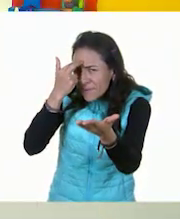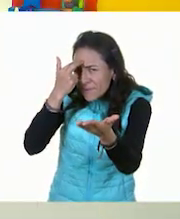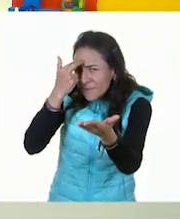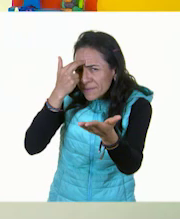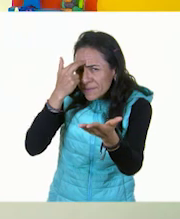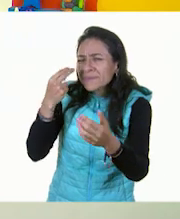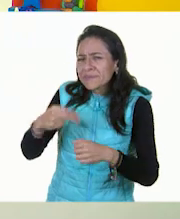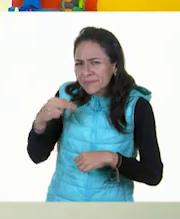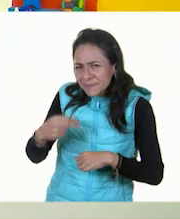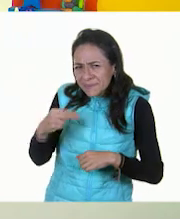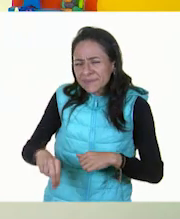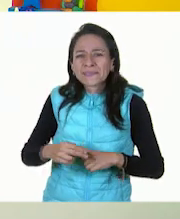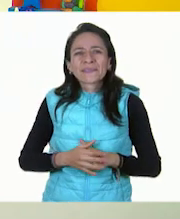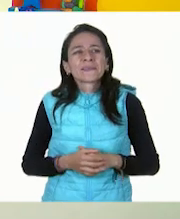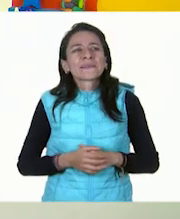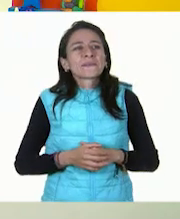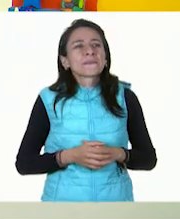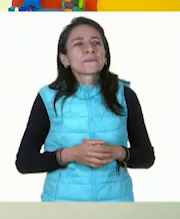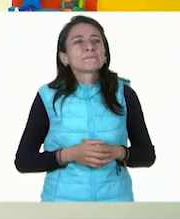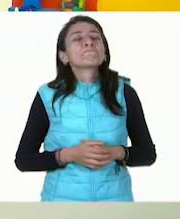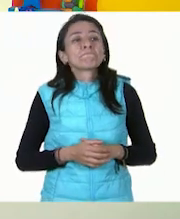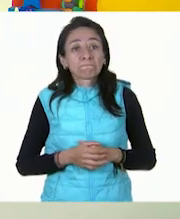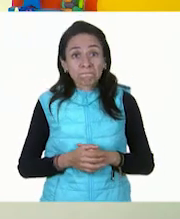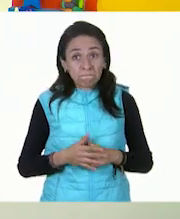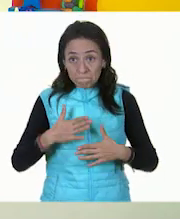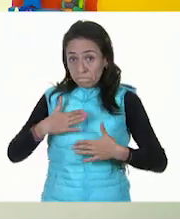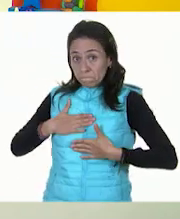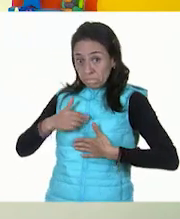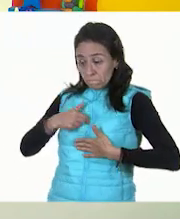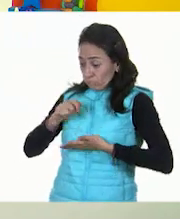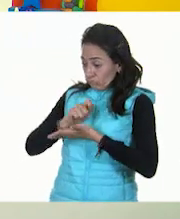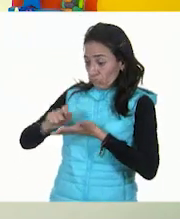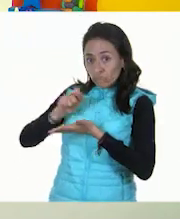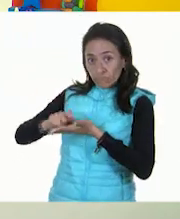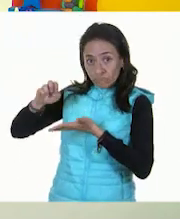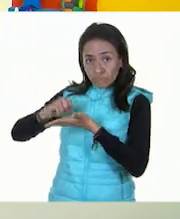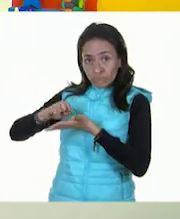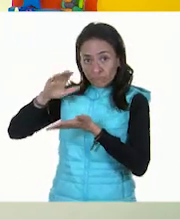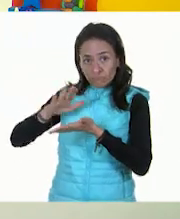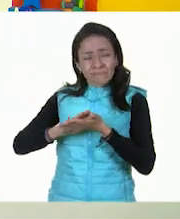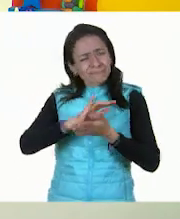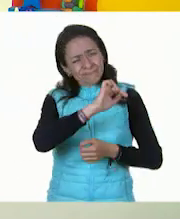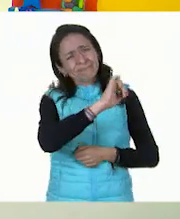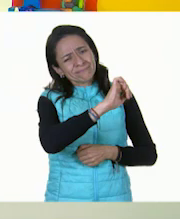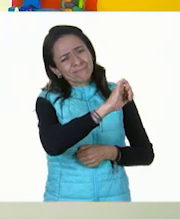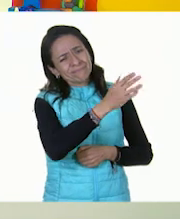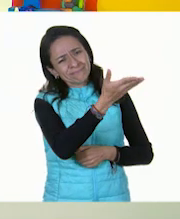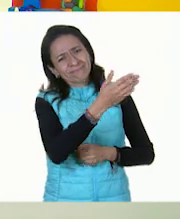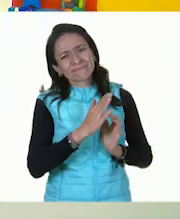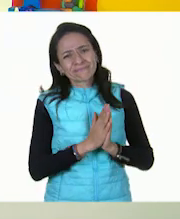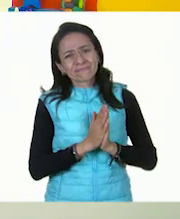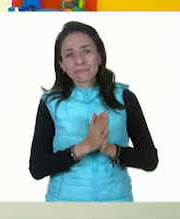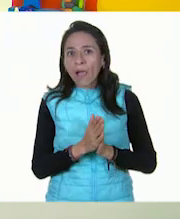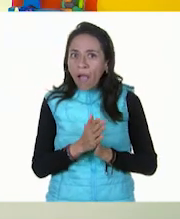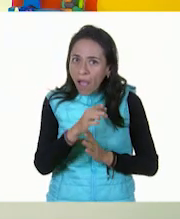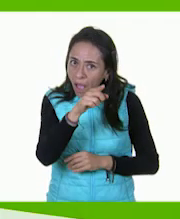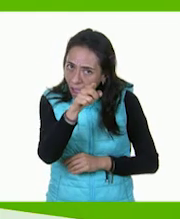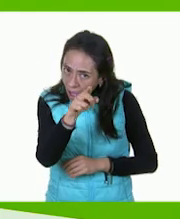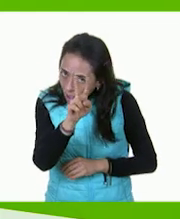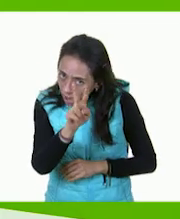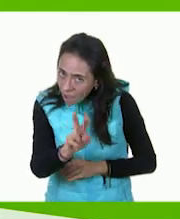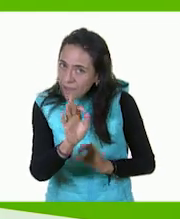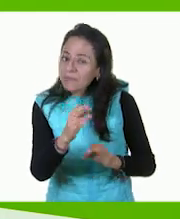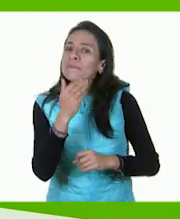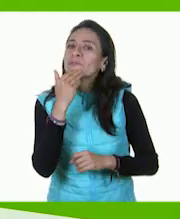¿Sí? Muy bien. ¿Sí? ¿Lo registro yo? Sí, perfecto. Por favor. Sí se acordaron las niñas. El y cuento